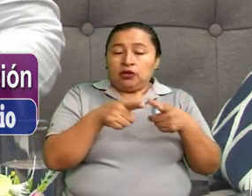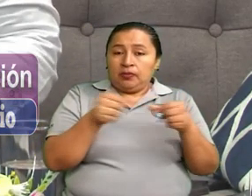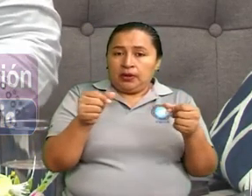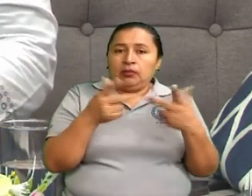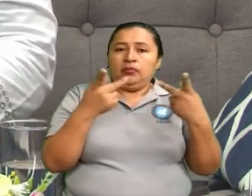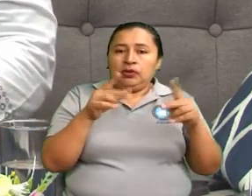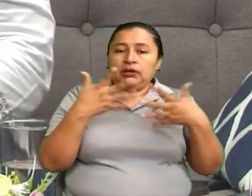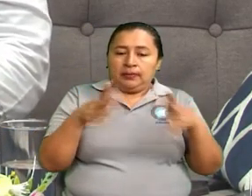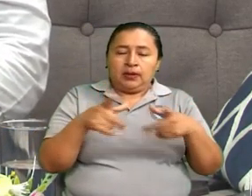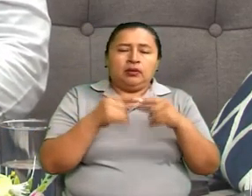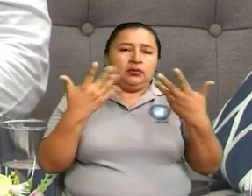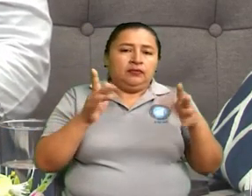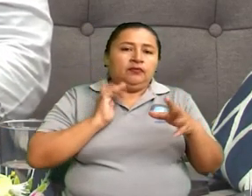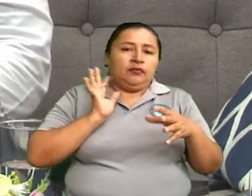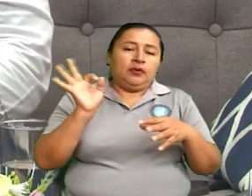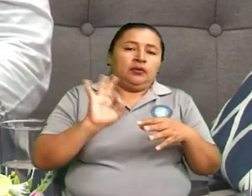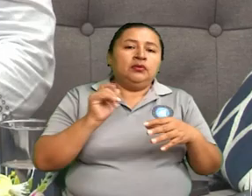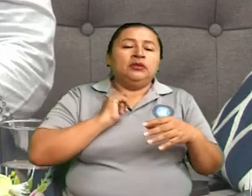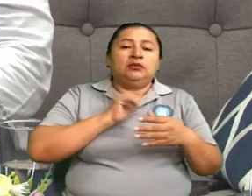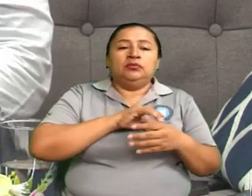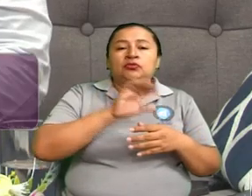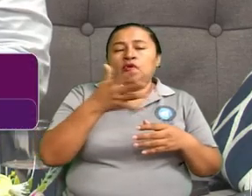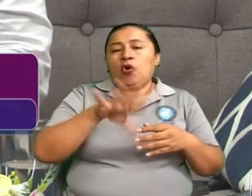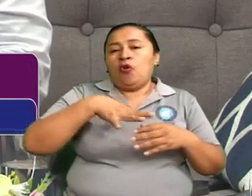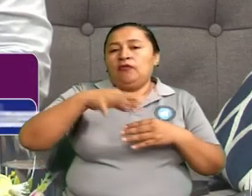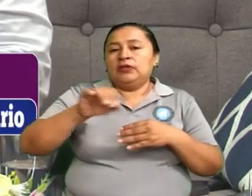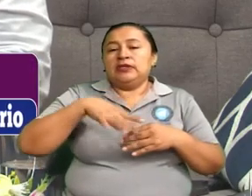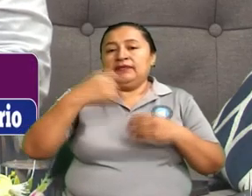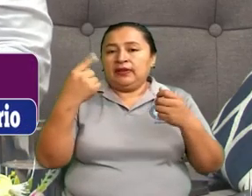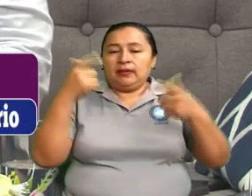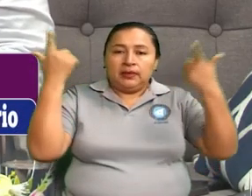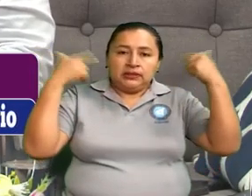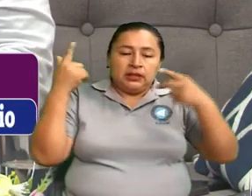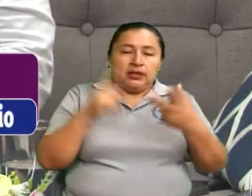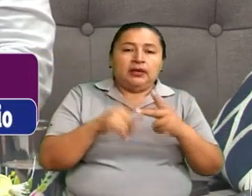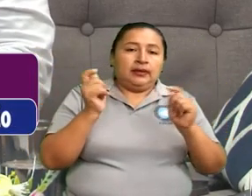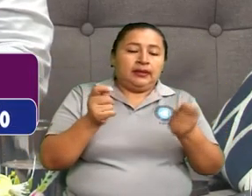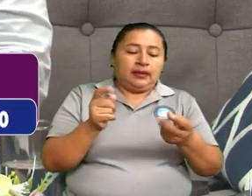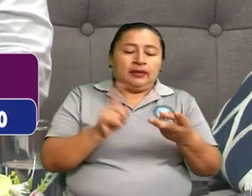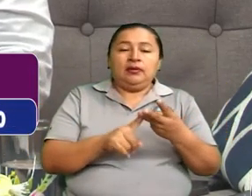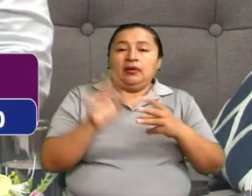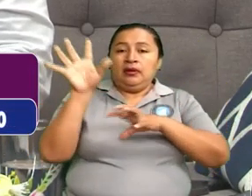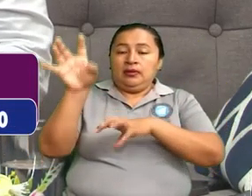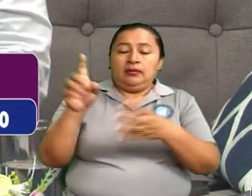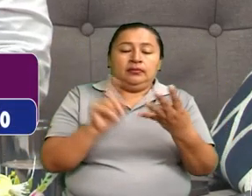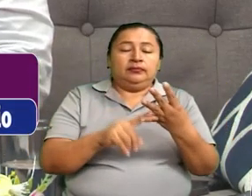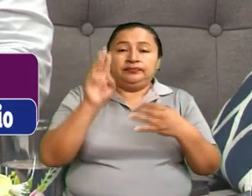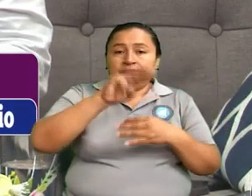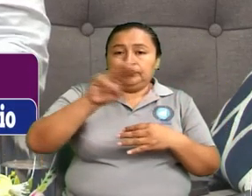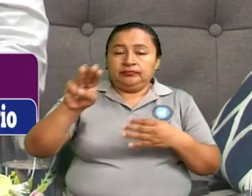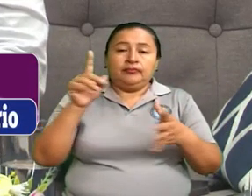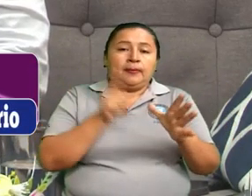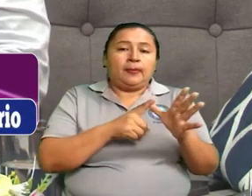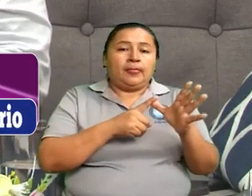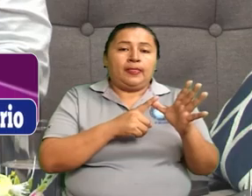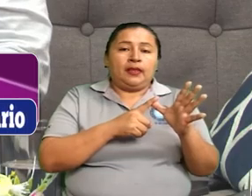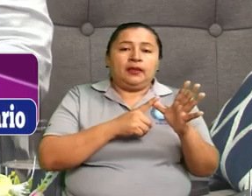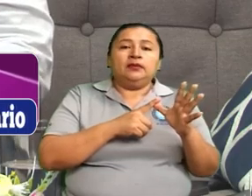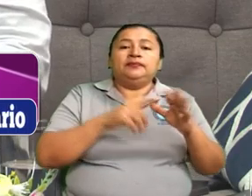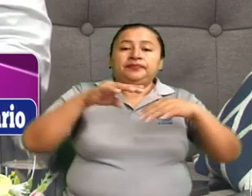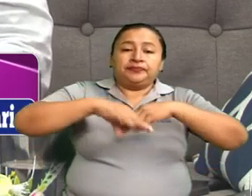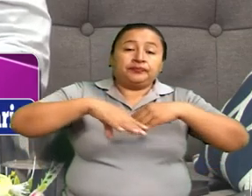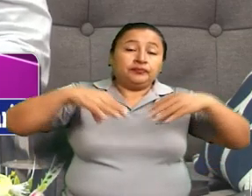ya está instalada. Entonces, estaríamos instalando oficinas en Masaya, en Granada, en León, en Matagalpa y en